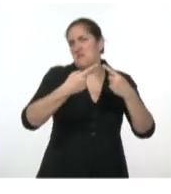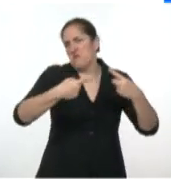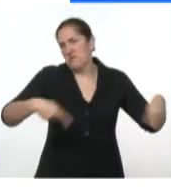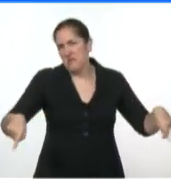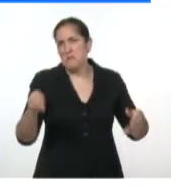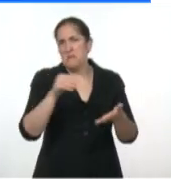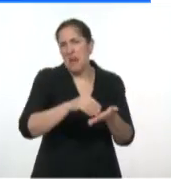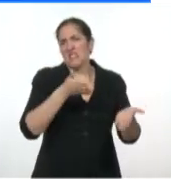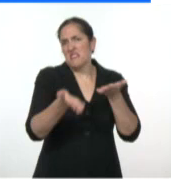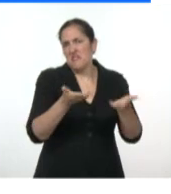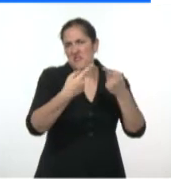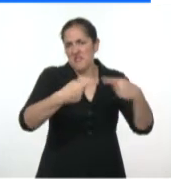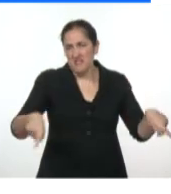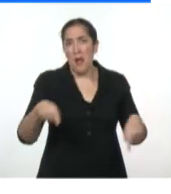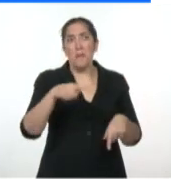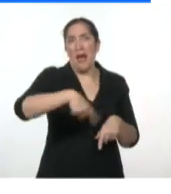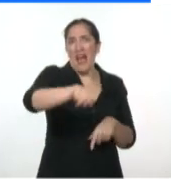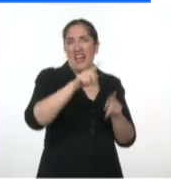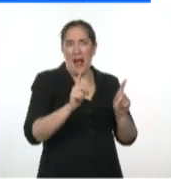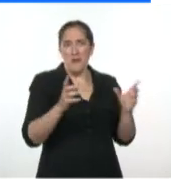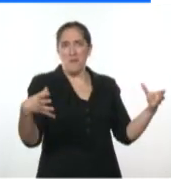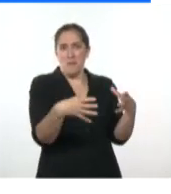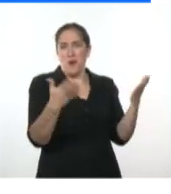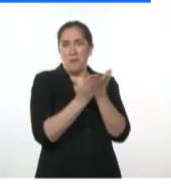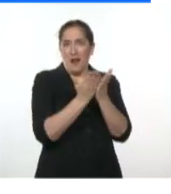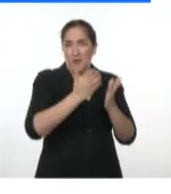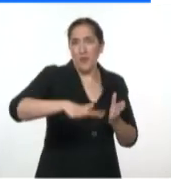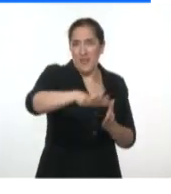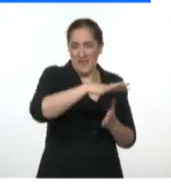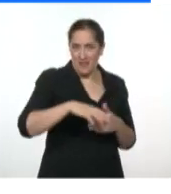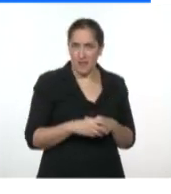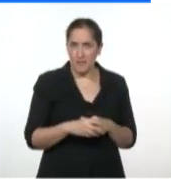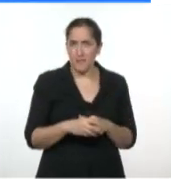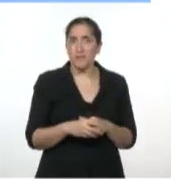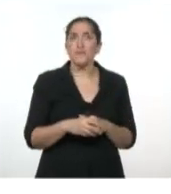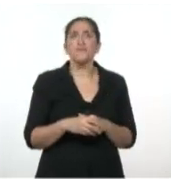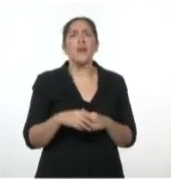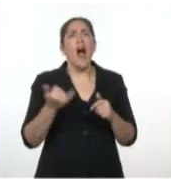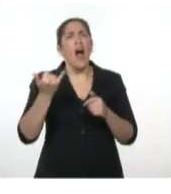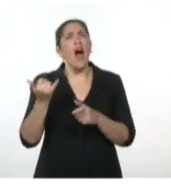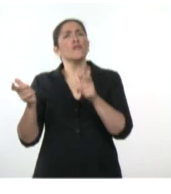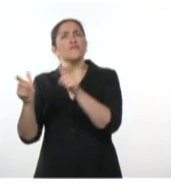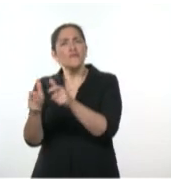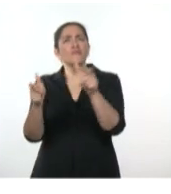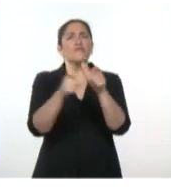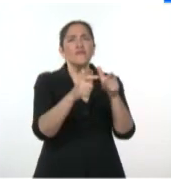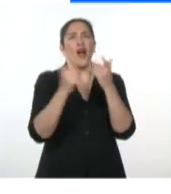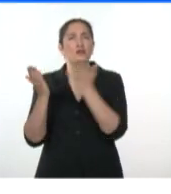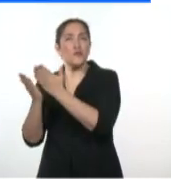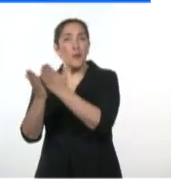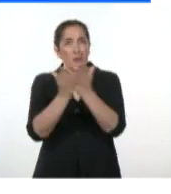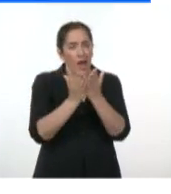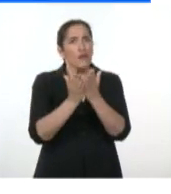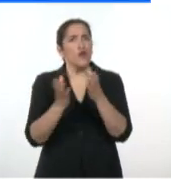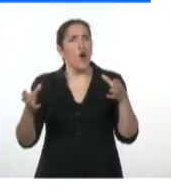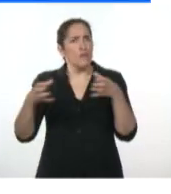acciones beneficiosas para los estudiantes. Muchos consejos estudiantiles son organizaciones